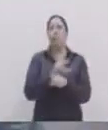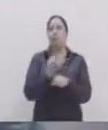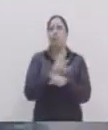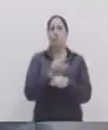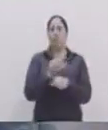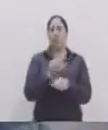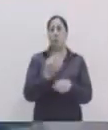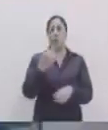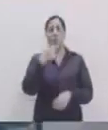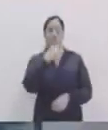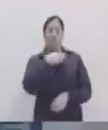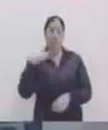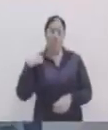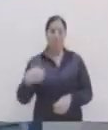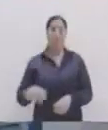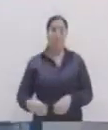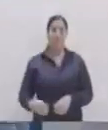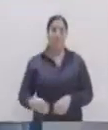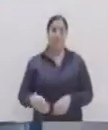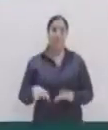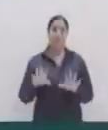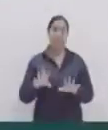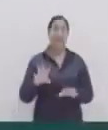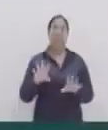terminan. Correr.